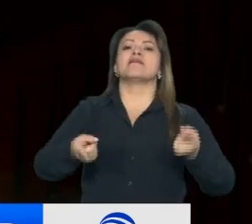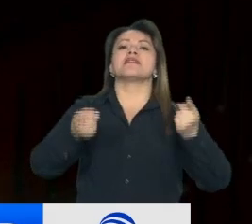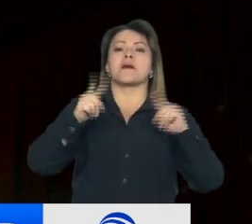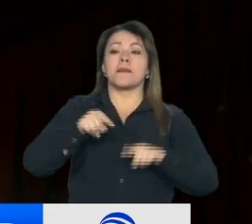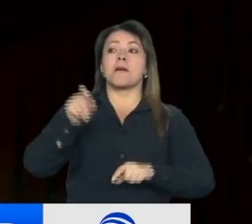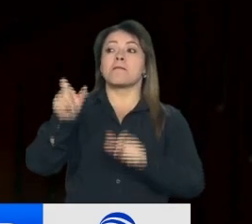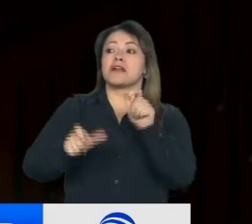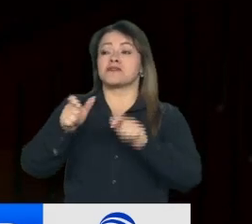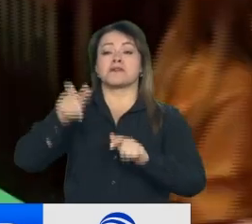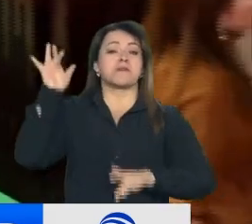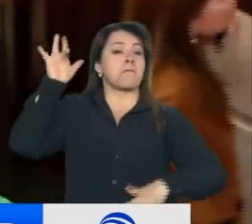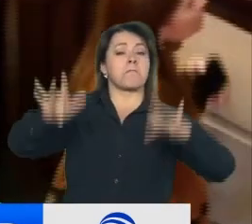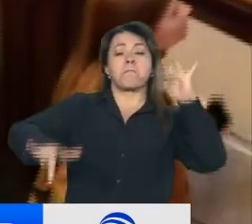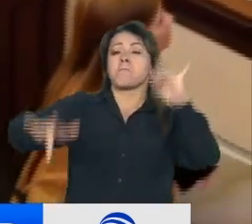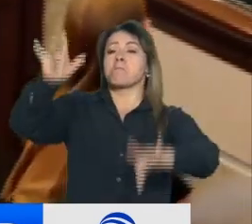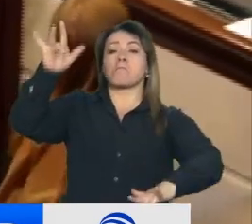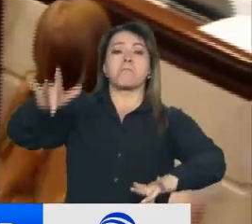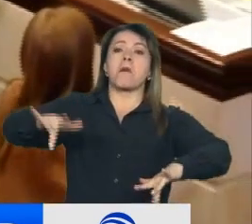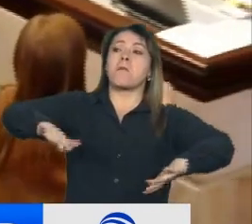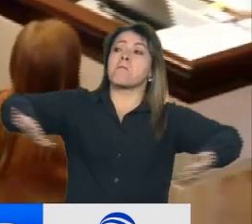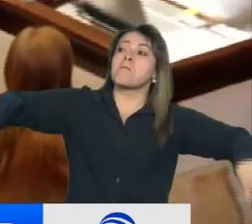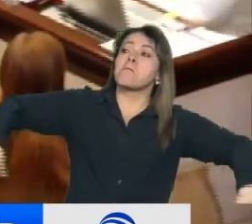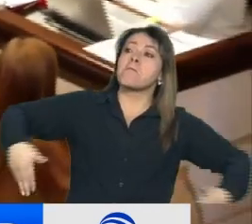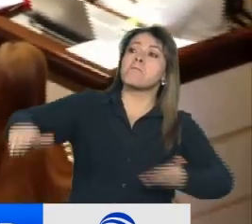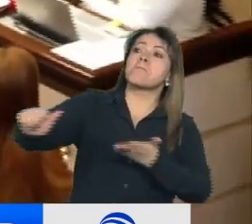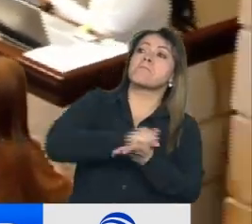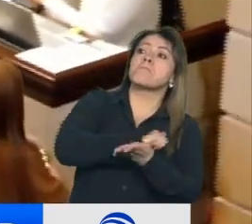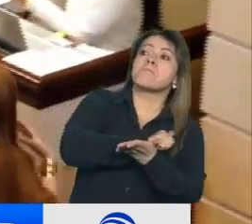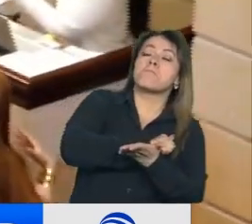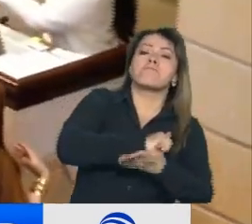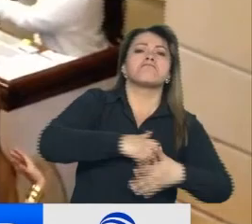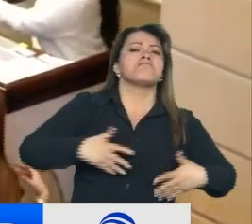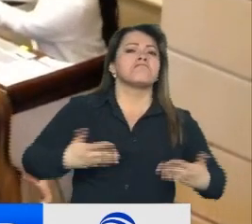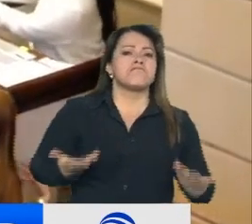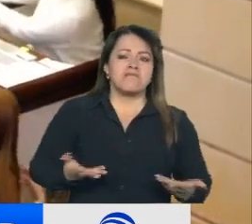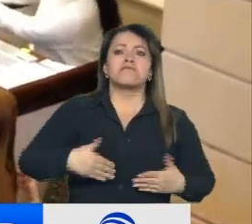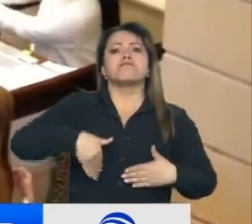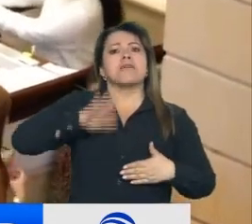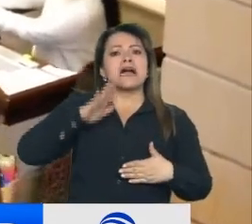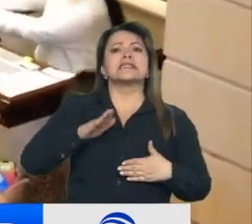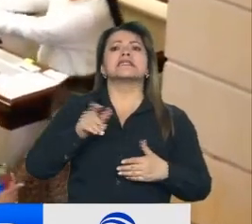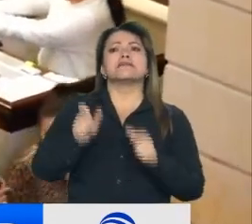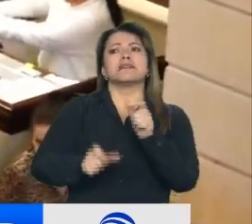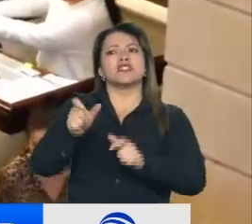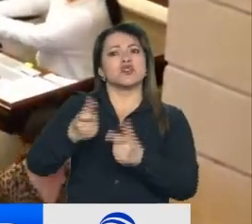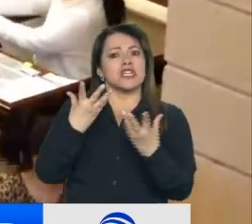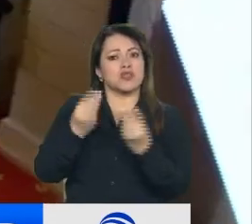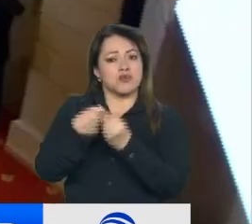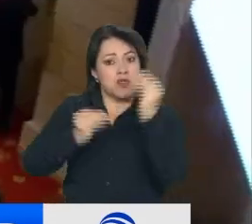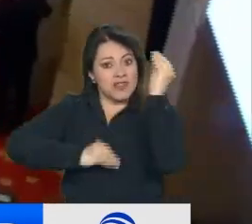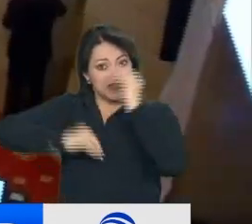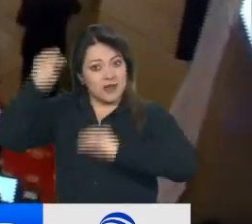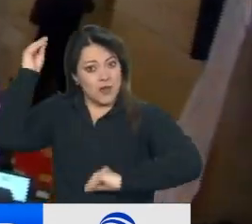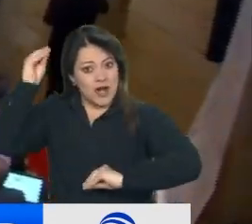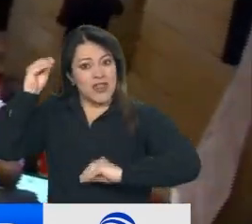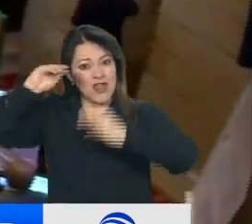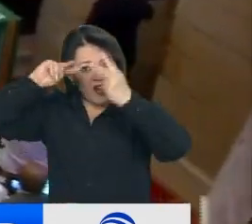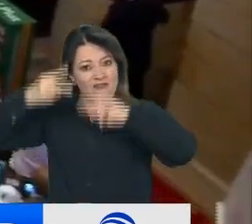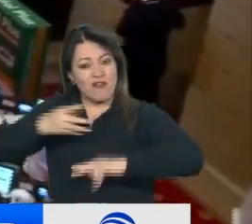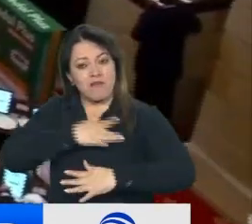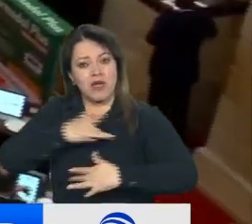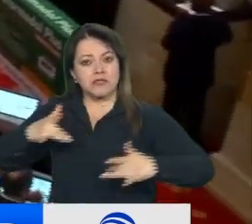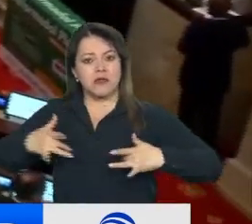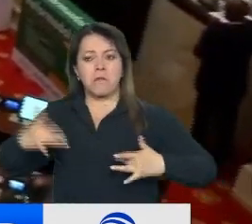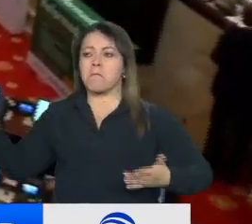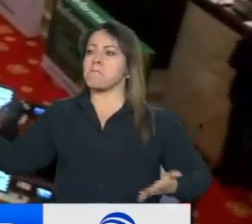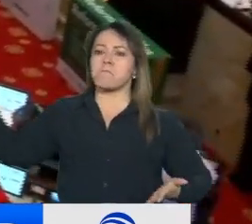ausentismo por parte de algunos partidos políticos, sin duda en su mayoría los de la oposición, que es lo que estamos hablando en